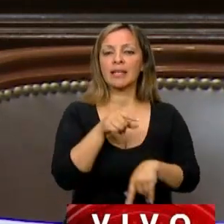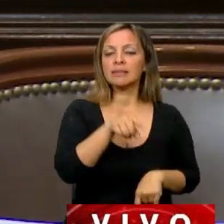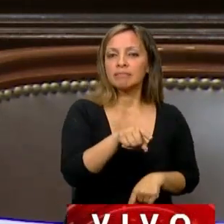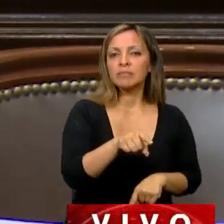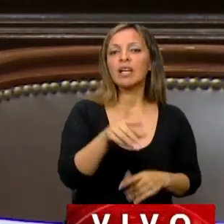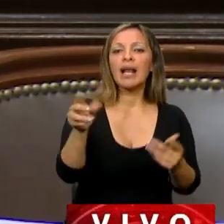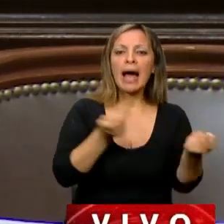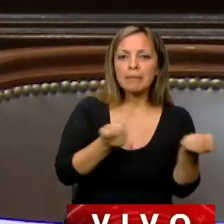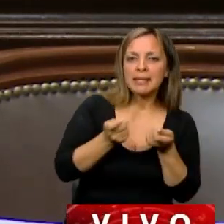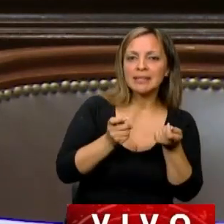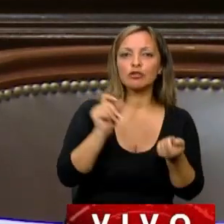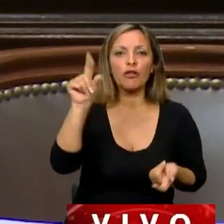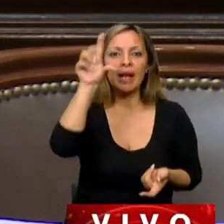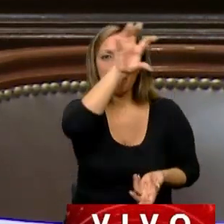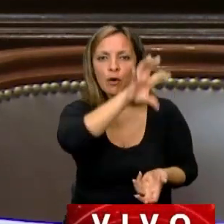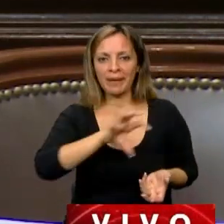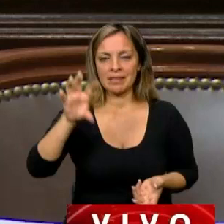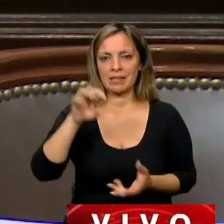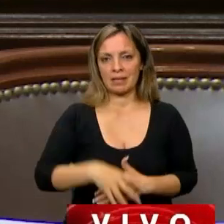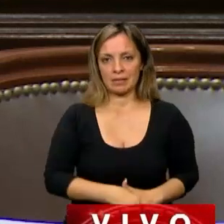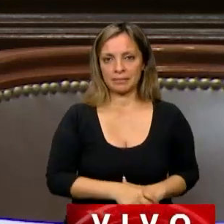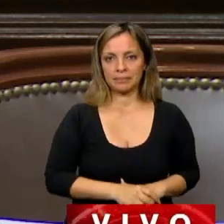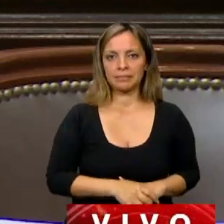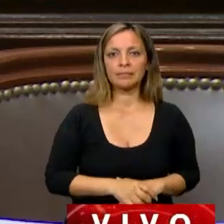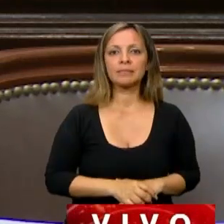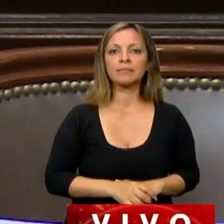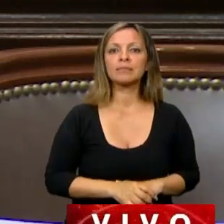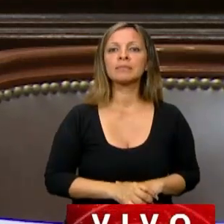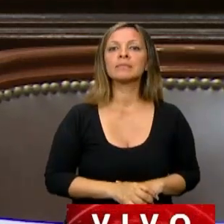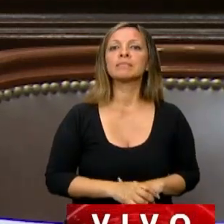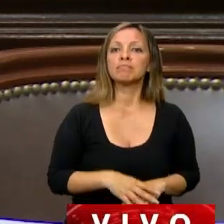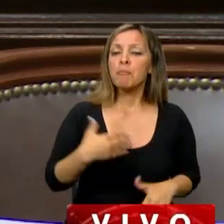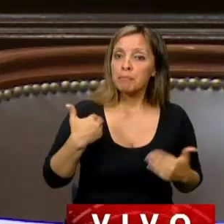en la administración de cada una de nuestras provincias. Es por eso